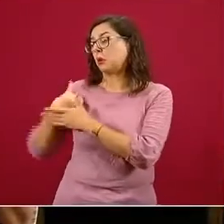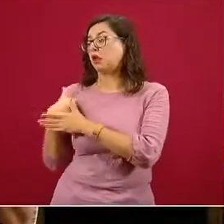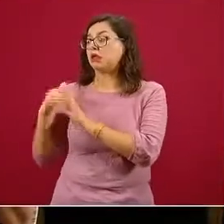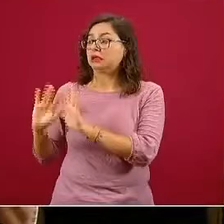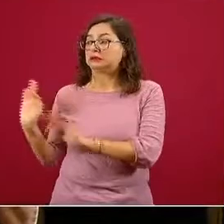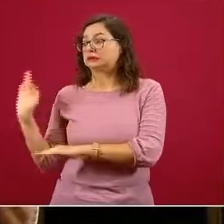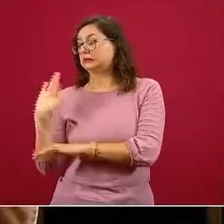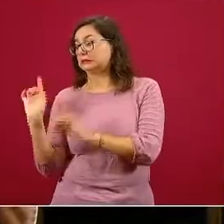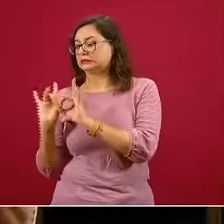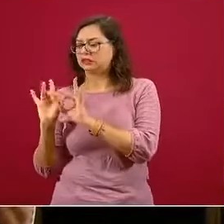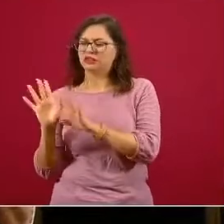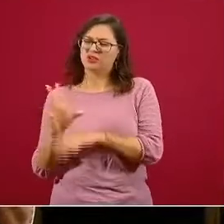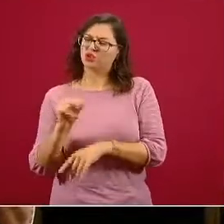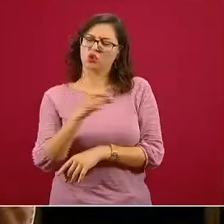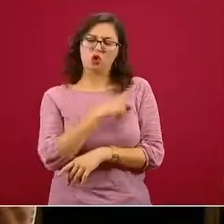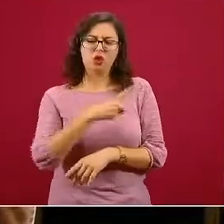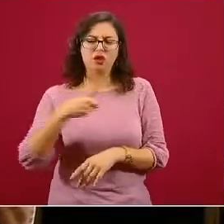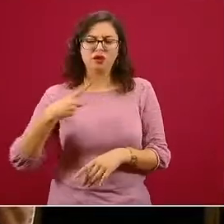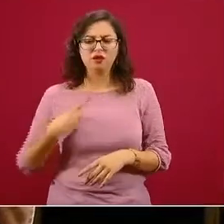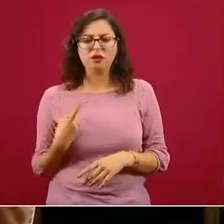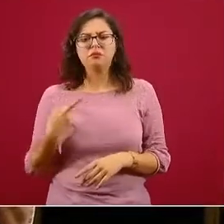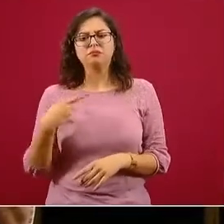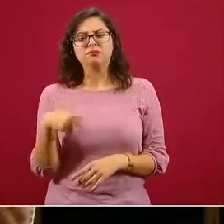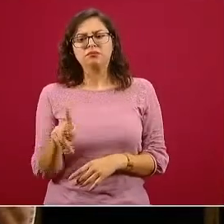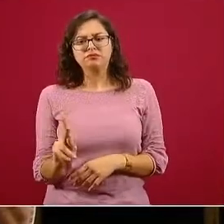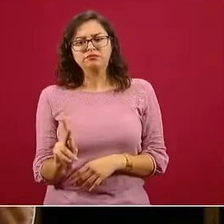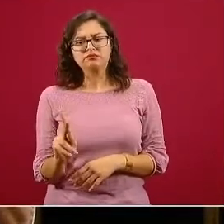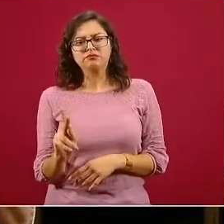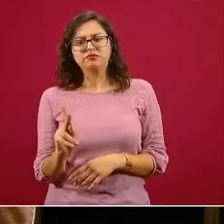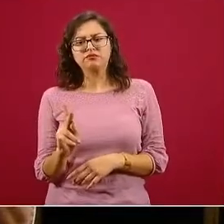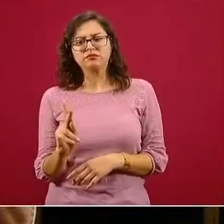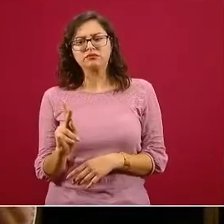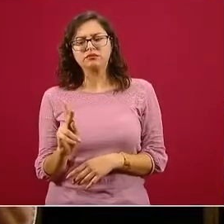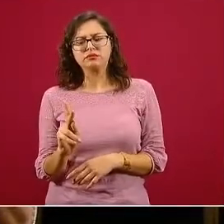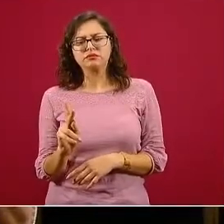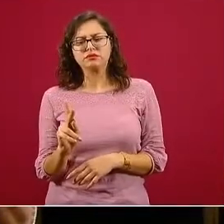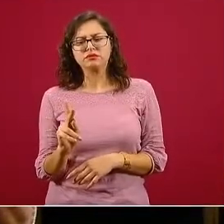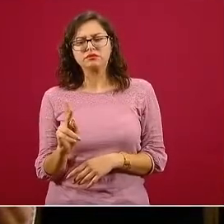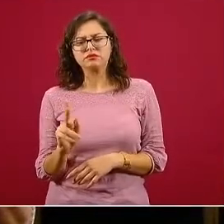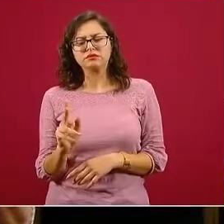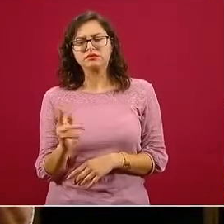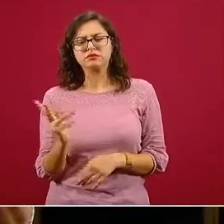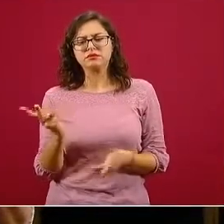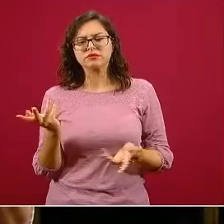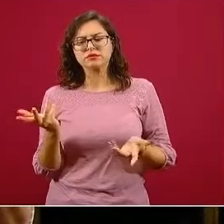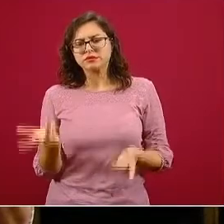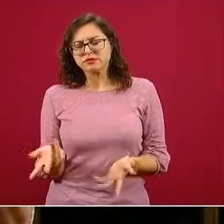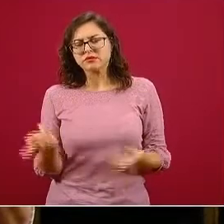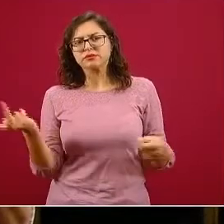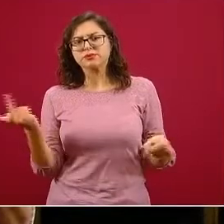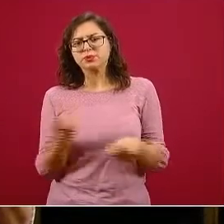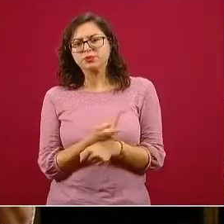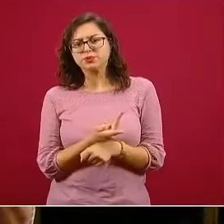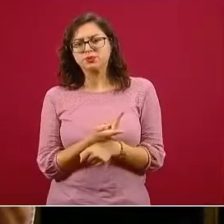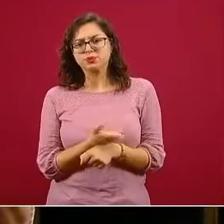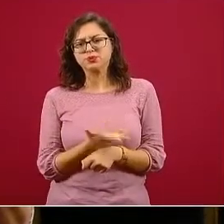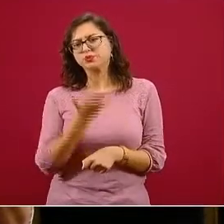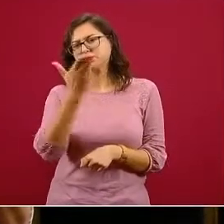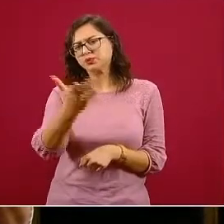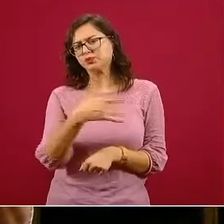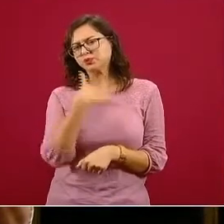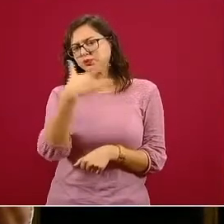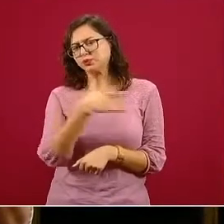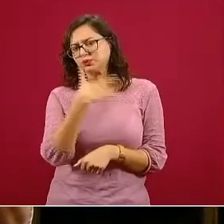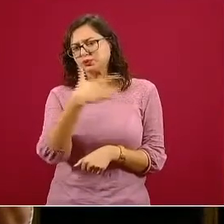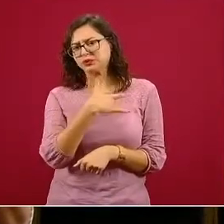ofrecía, pues que no lo hicieran también. Pero en el caso particular, doctor, ¿cuál es la situación que usted